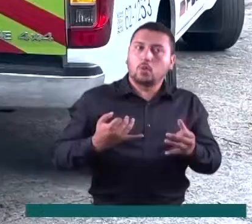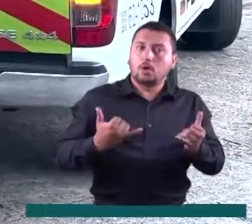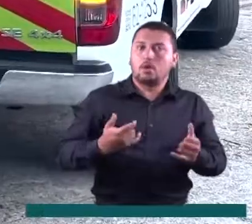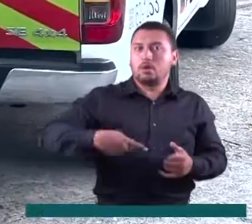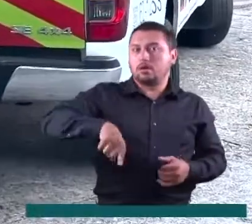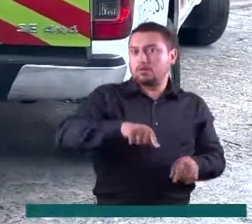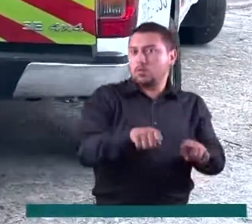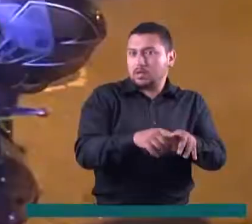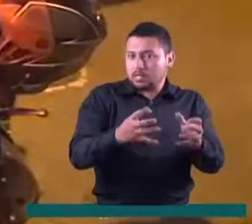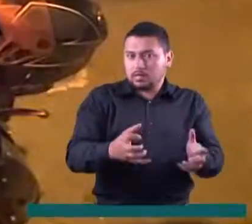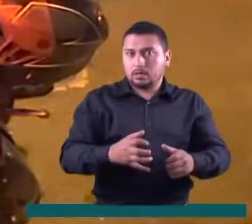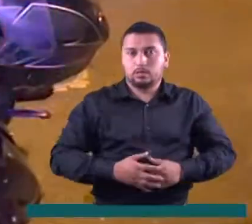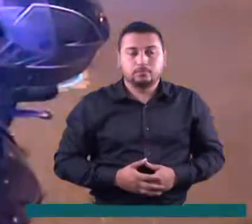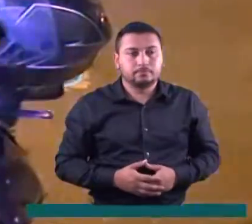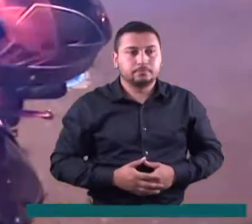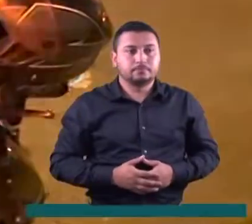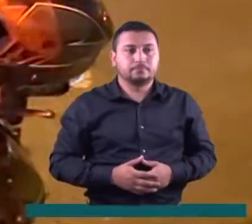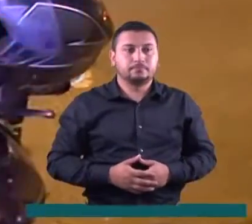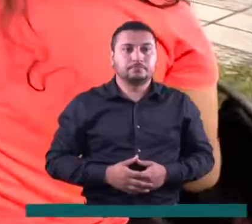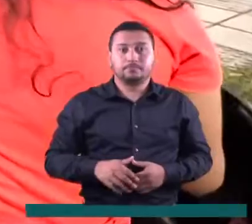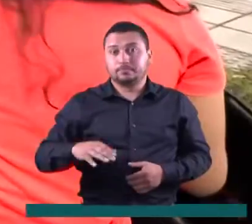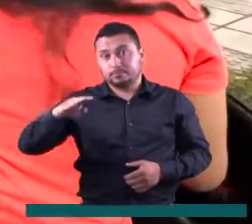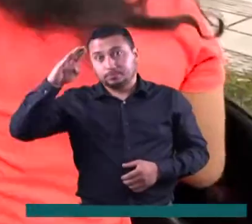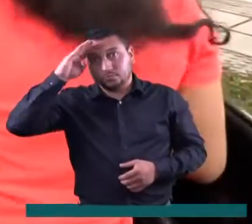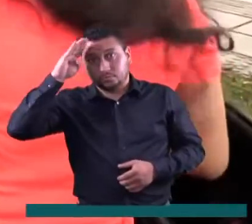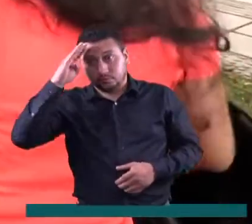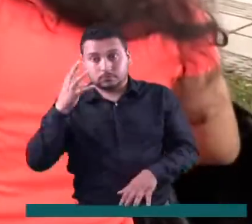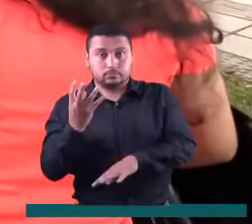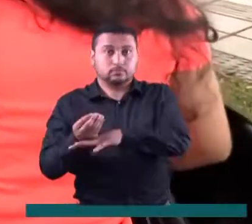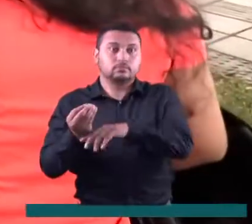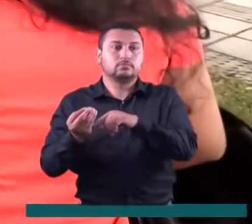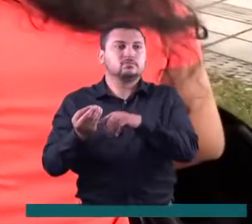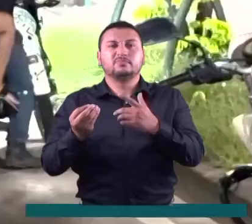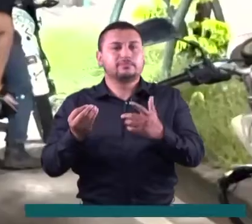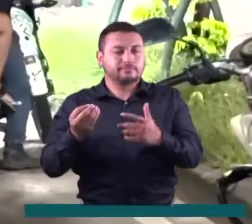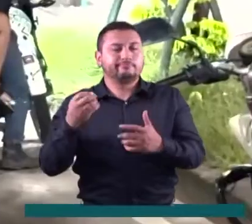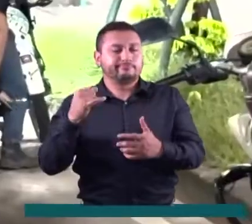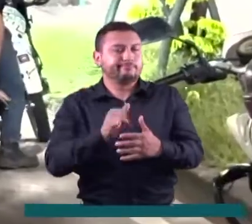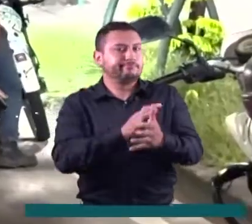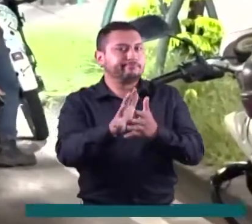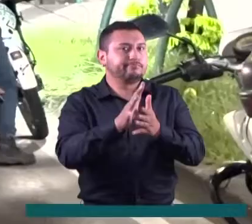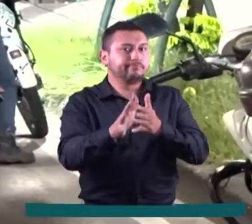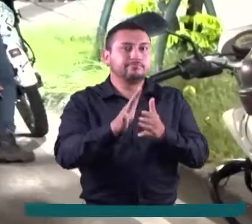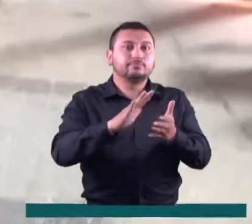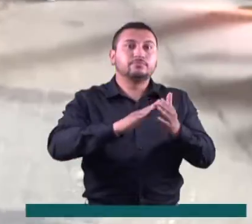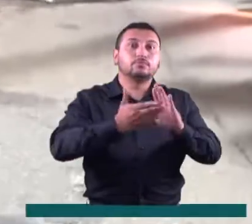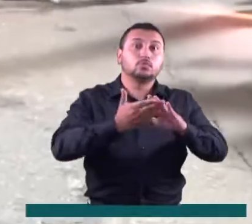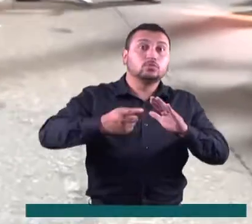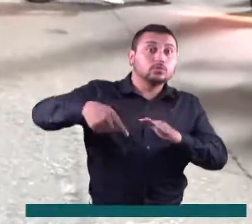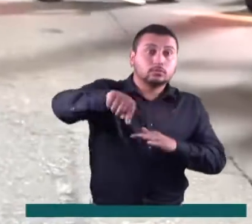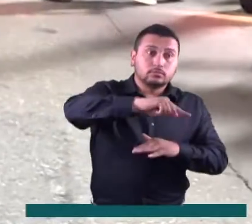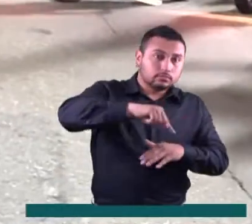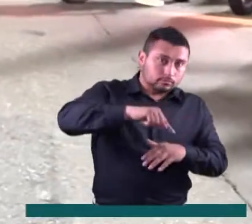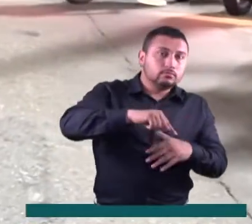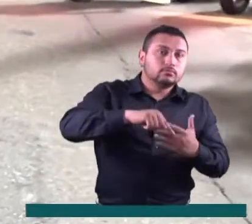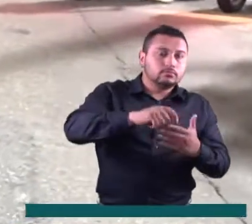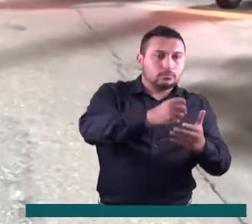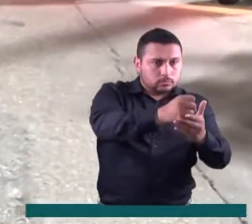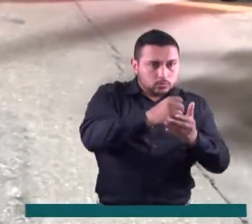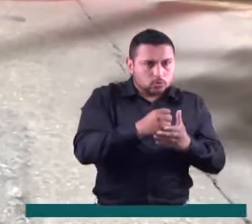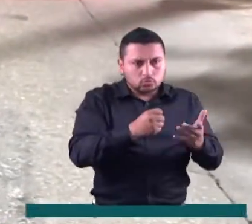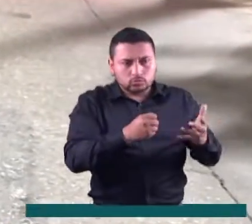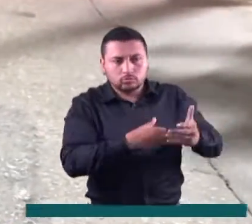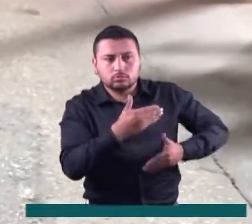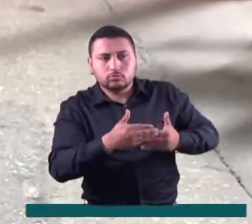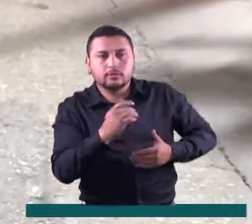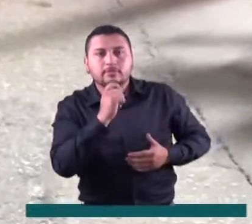en los barrios. Entre la estrategia de seguridad de la Policía Metropolitana de Villavicencio está la persuasión y concientización a la ciudadanía para que facilite la acción